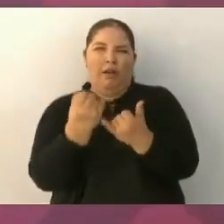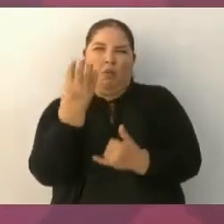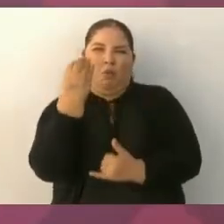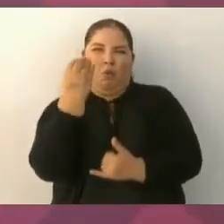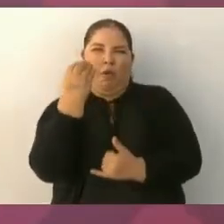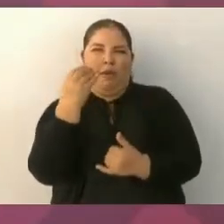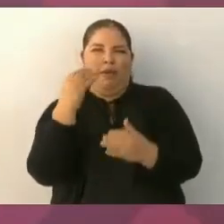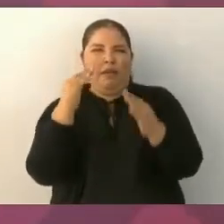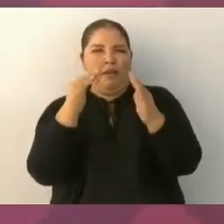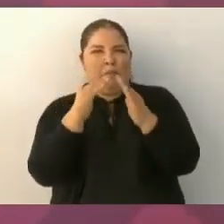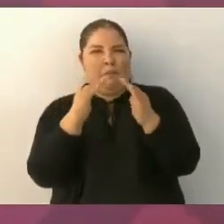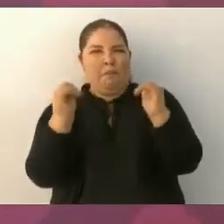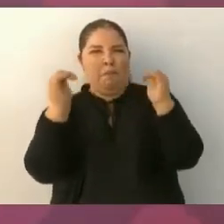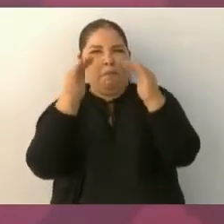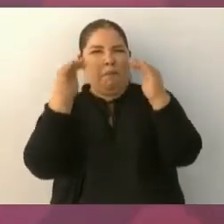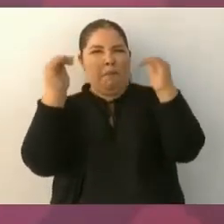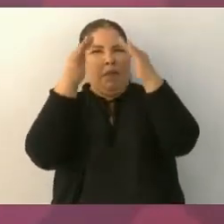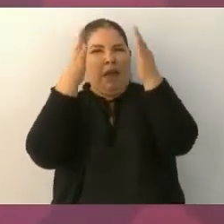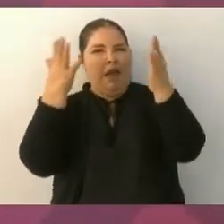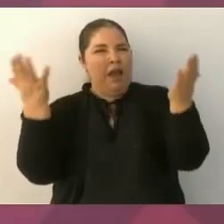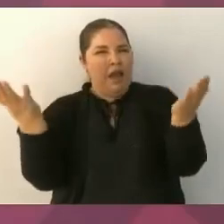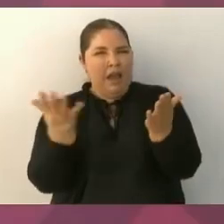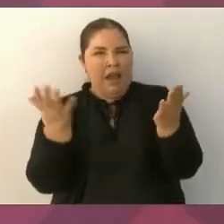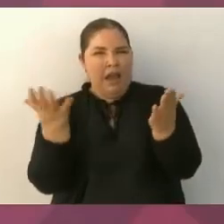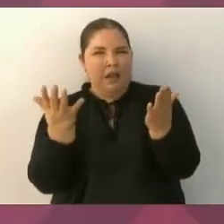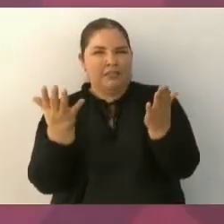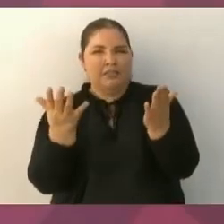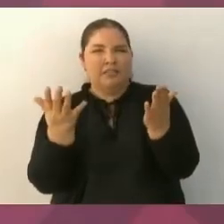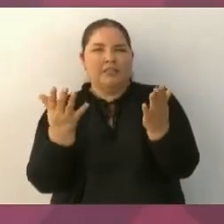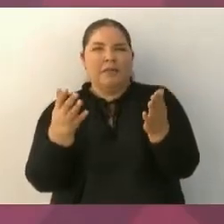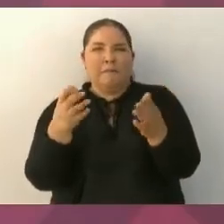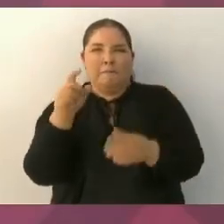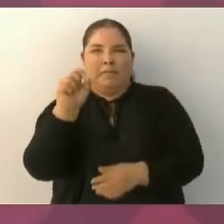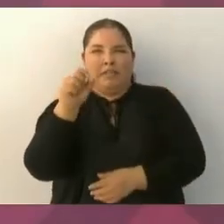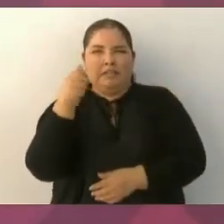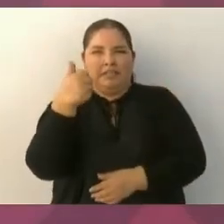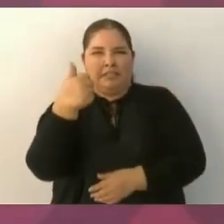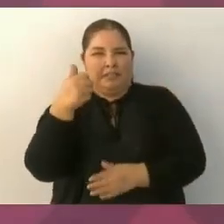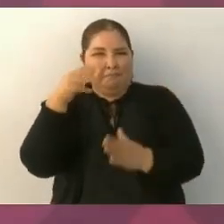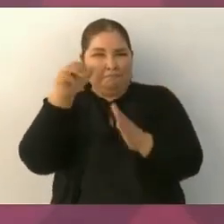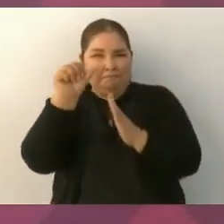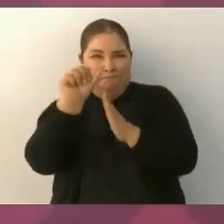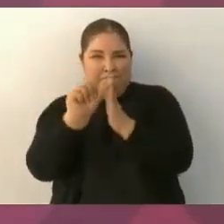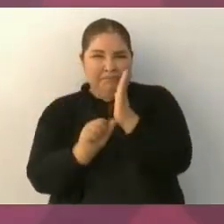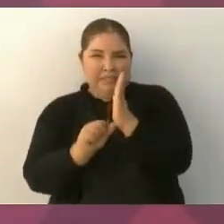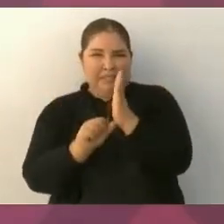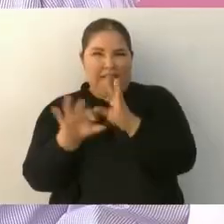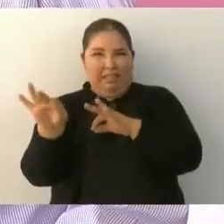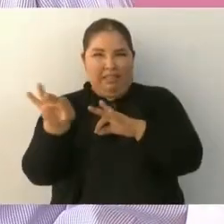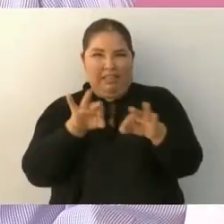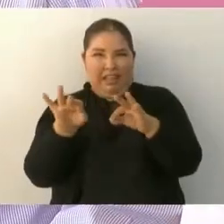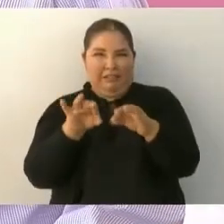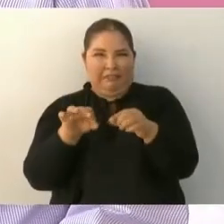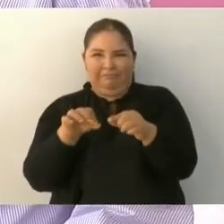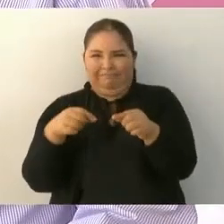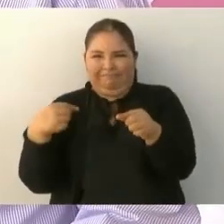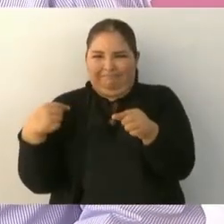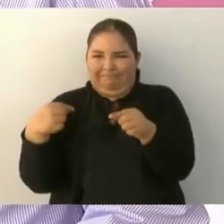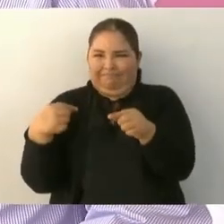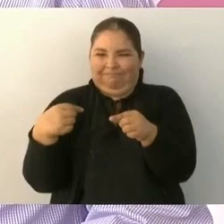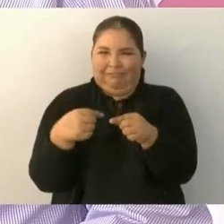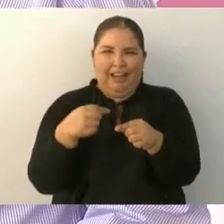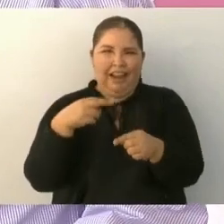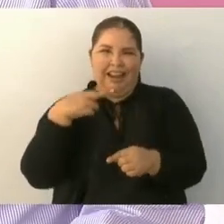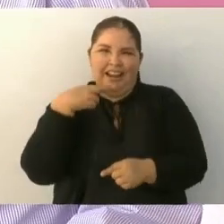Y esos se construyeron y se levantaron en 26 meses. O sea que es un tiempo verdaderamente récord, con la